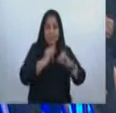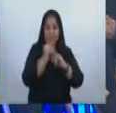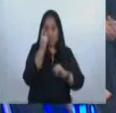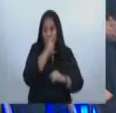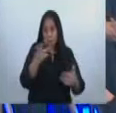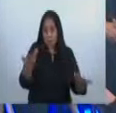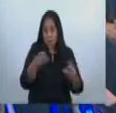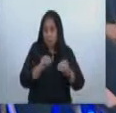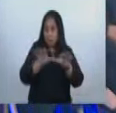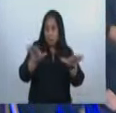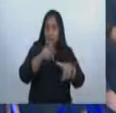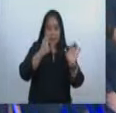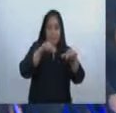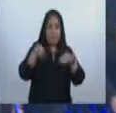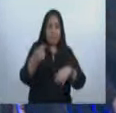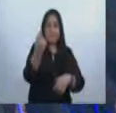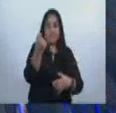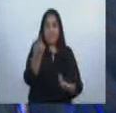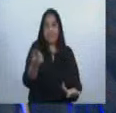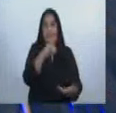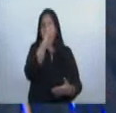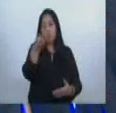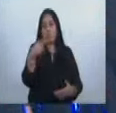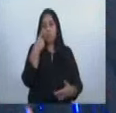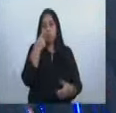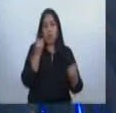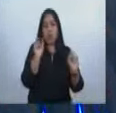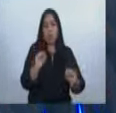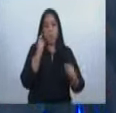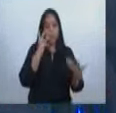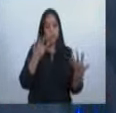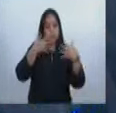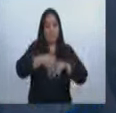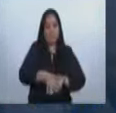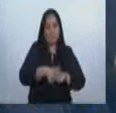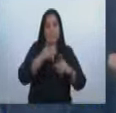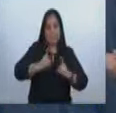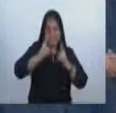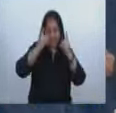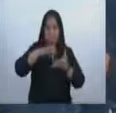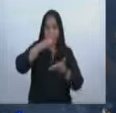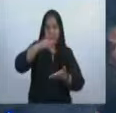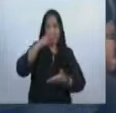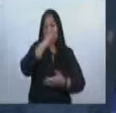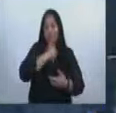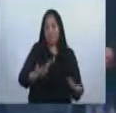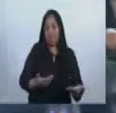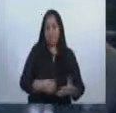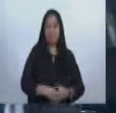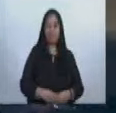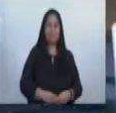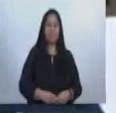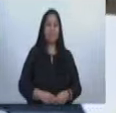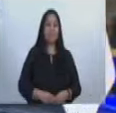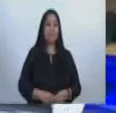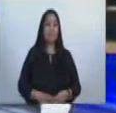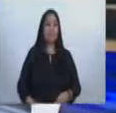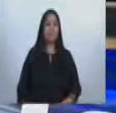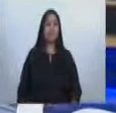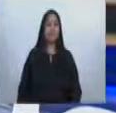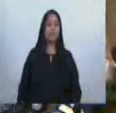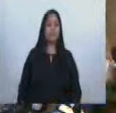conectividad a esa población nunca vamos a poder integrarla realmente al desarrollo del país bien me